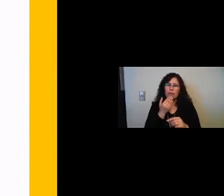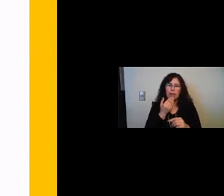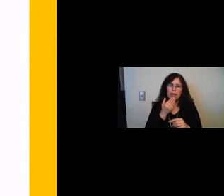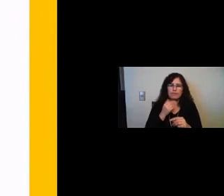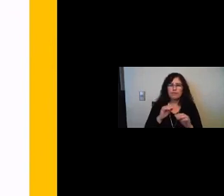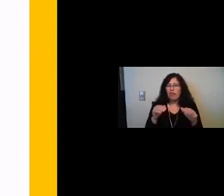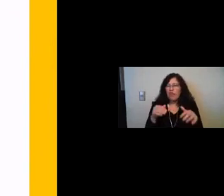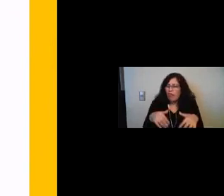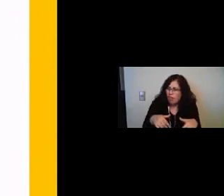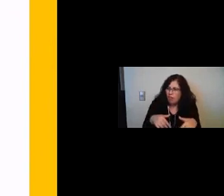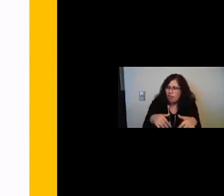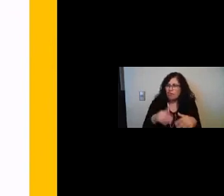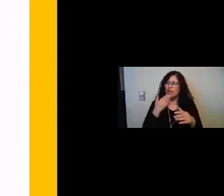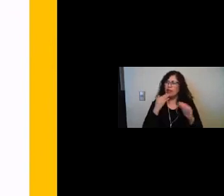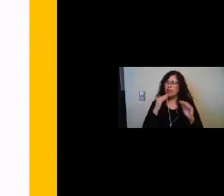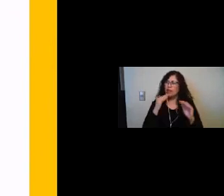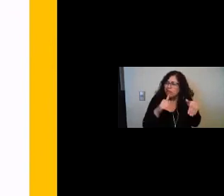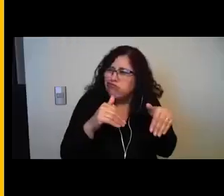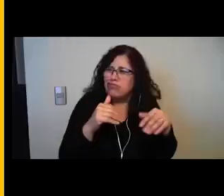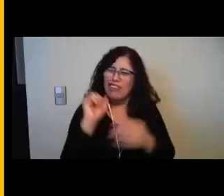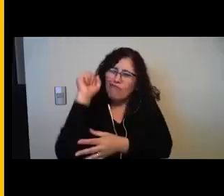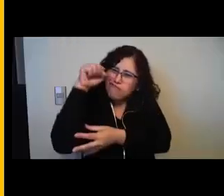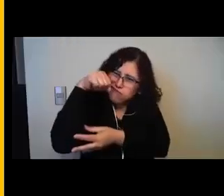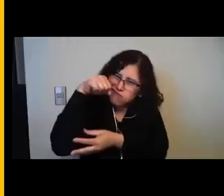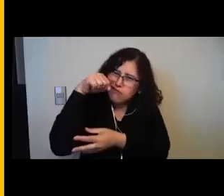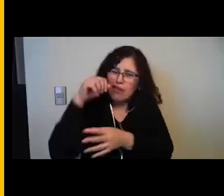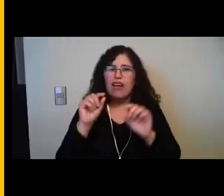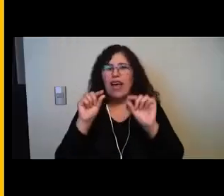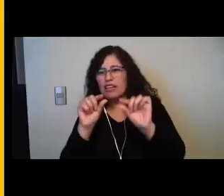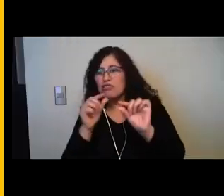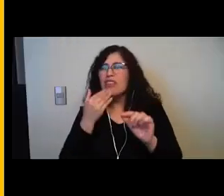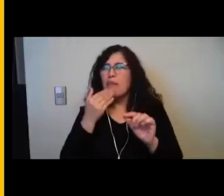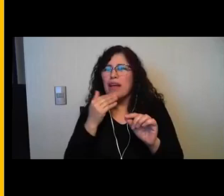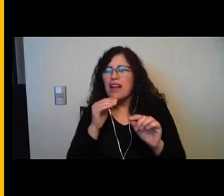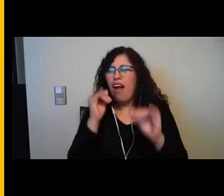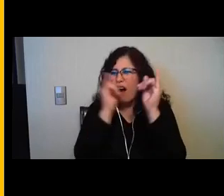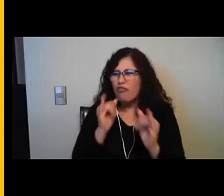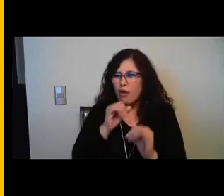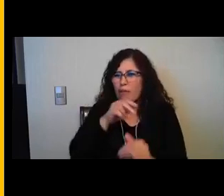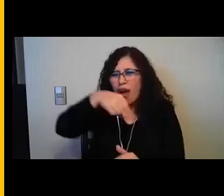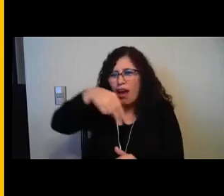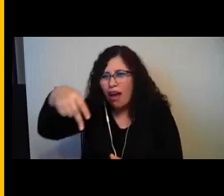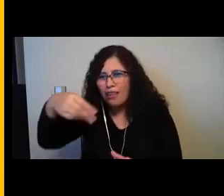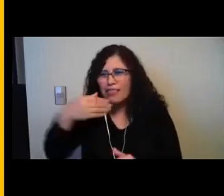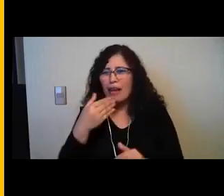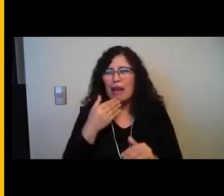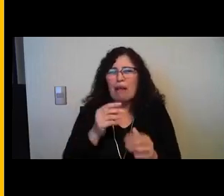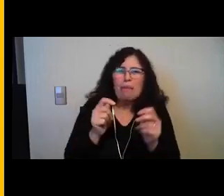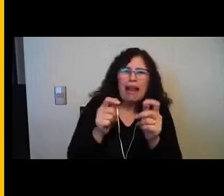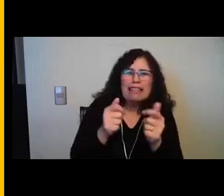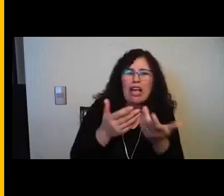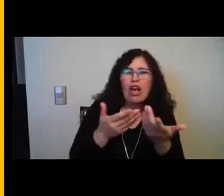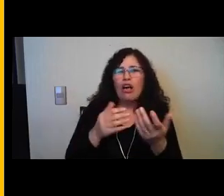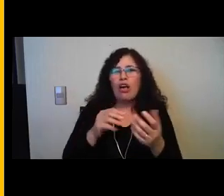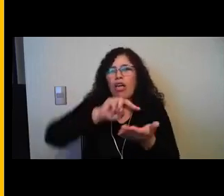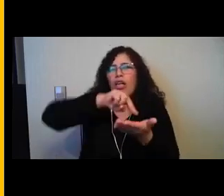como flectada hacia adelante del tronco, como una forma de caminar que tiene que ver con como si se fueran a caer hacia